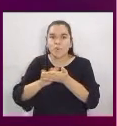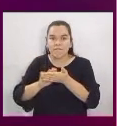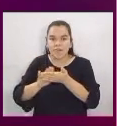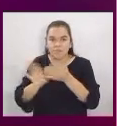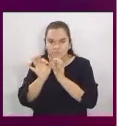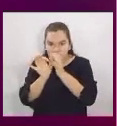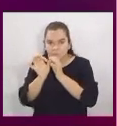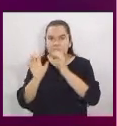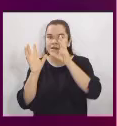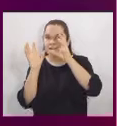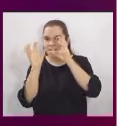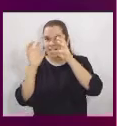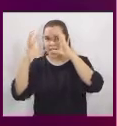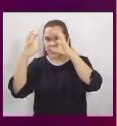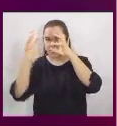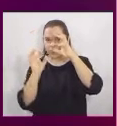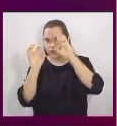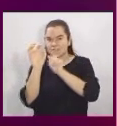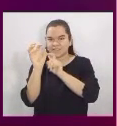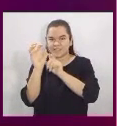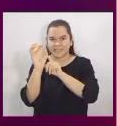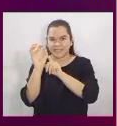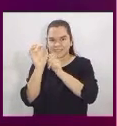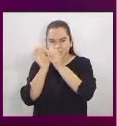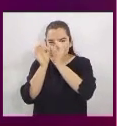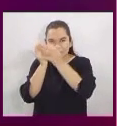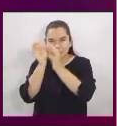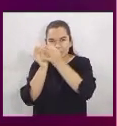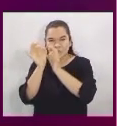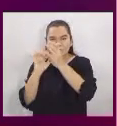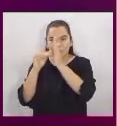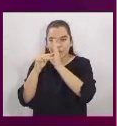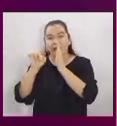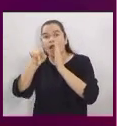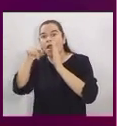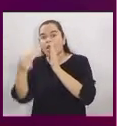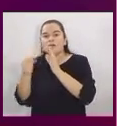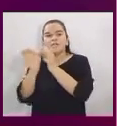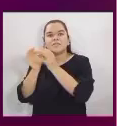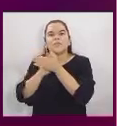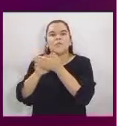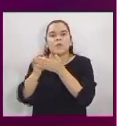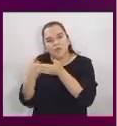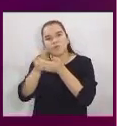a generar, que comiencen a tomar la posta de las neuronas que